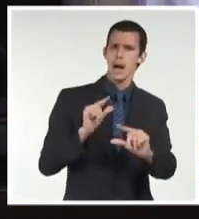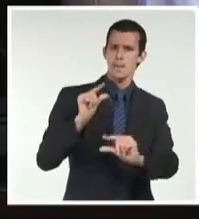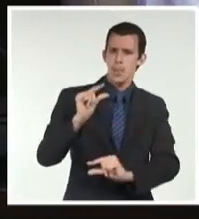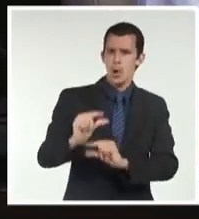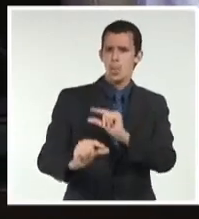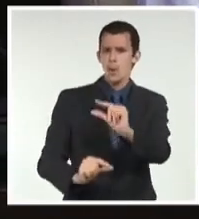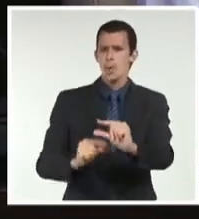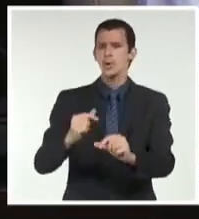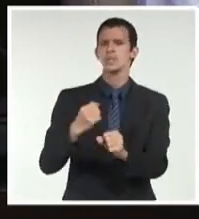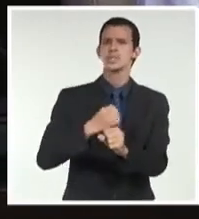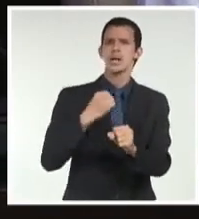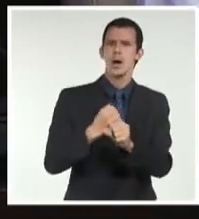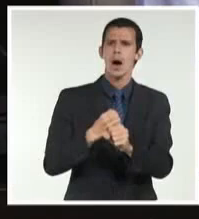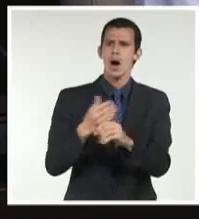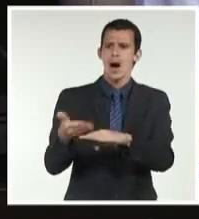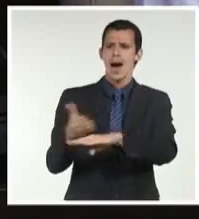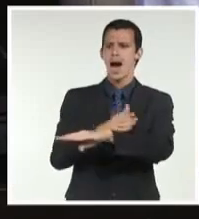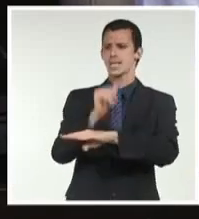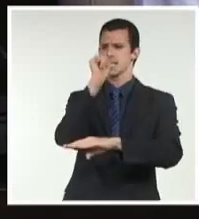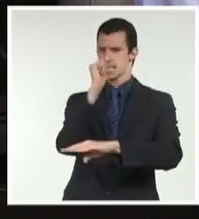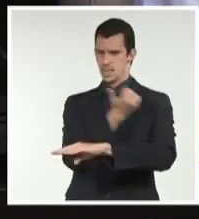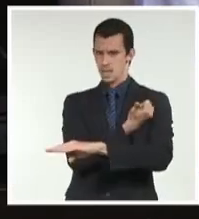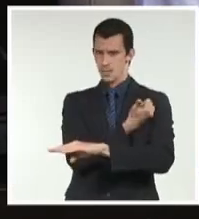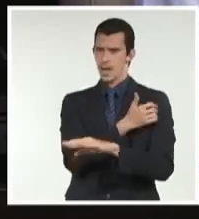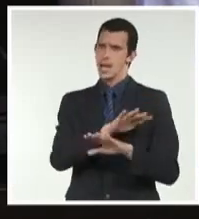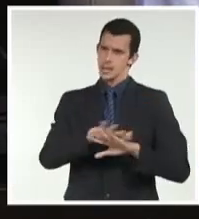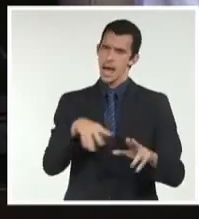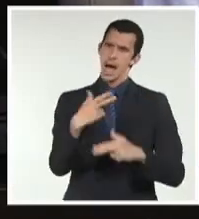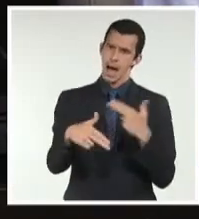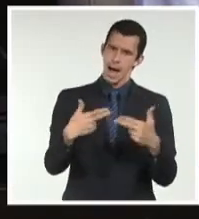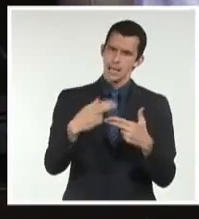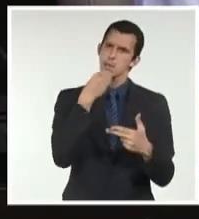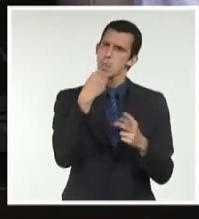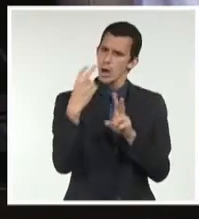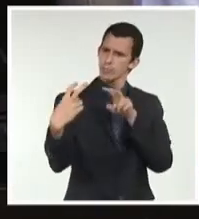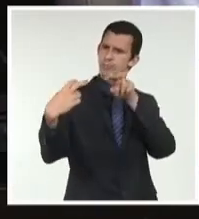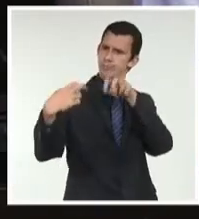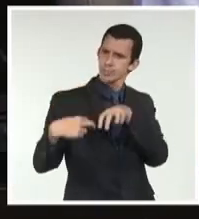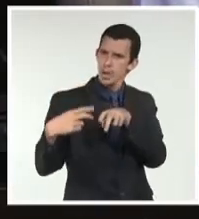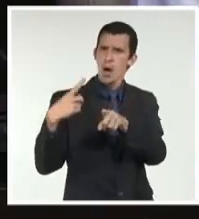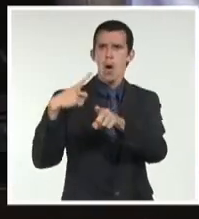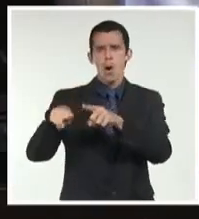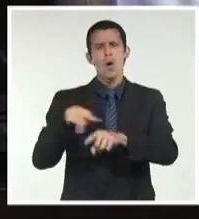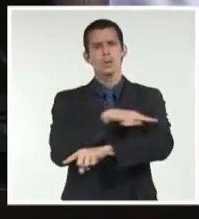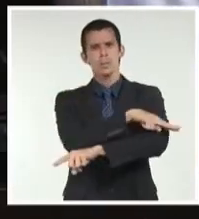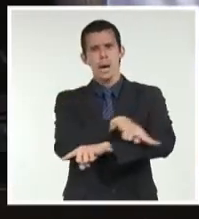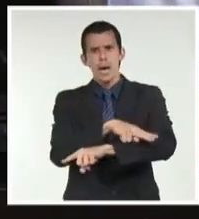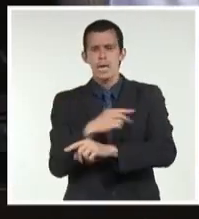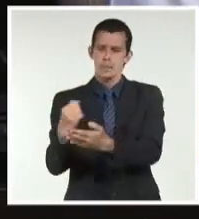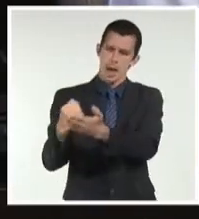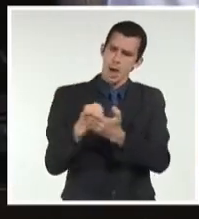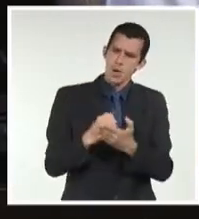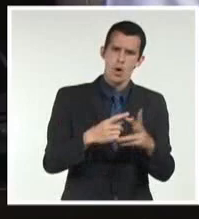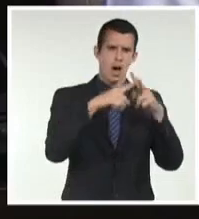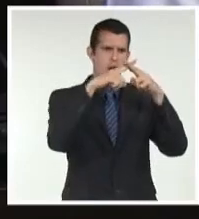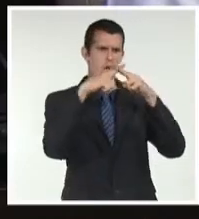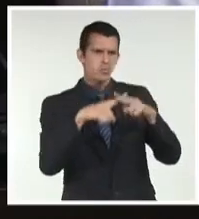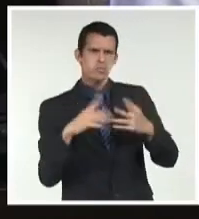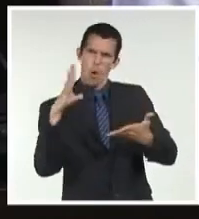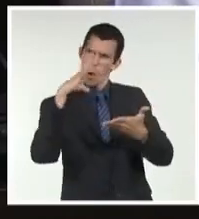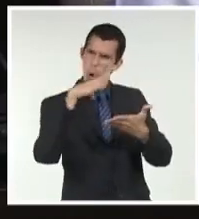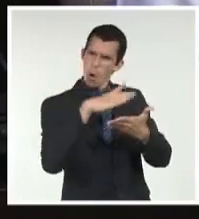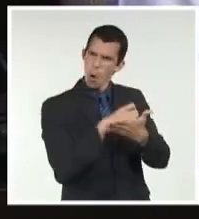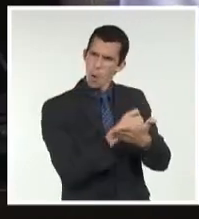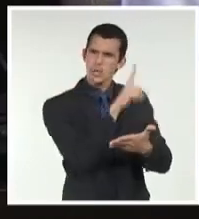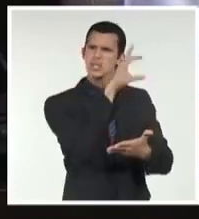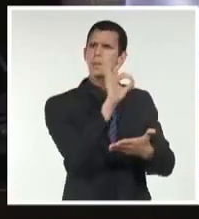del año. Hay recursos que se han puesto, como explicaba Iván también, para hacer reparaciones capitales. Hay otras